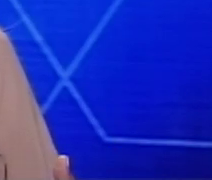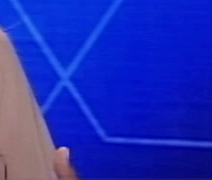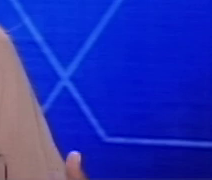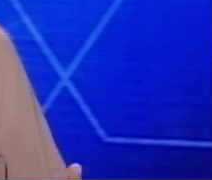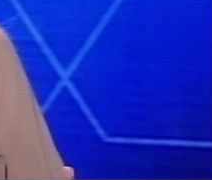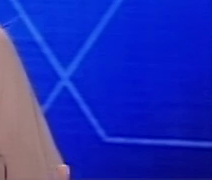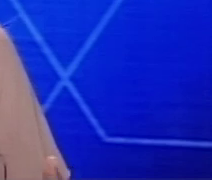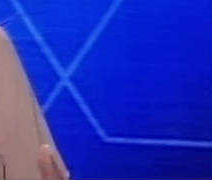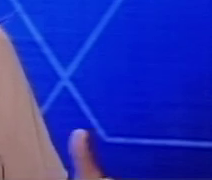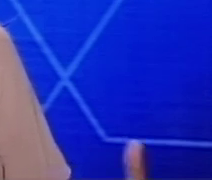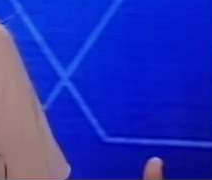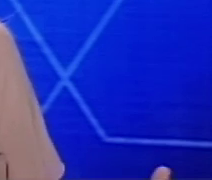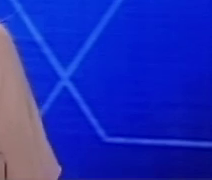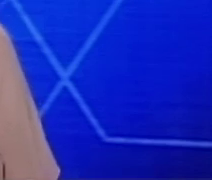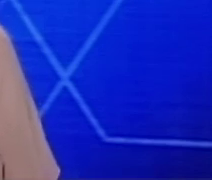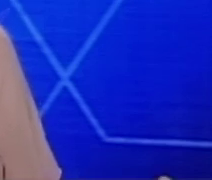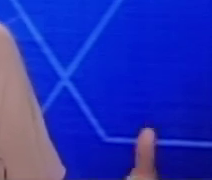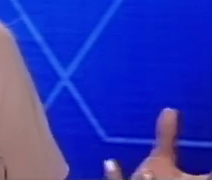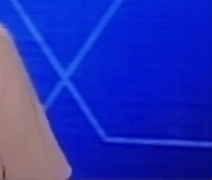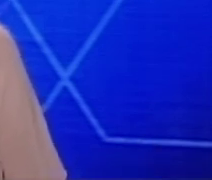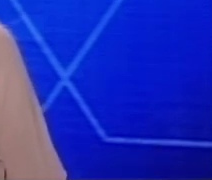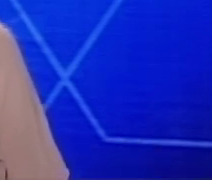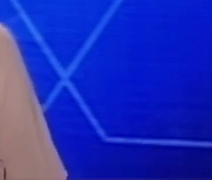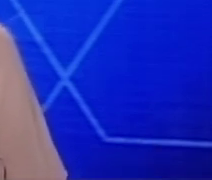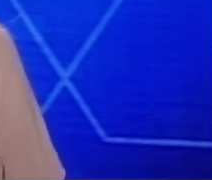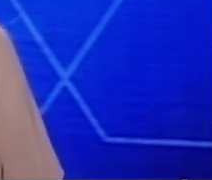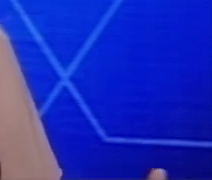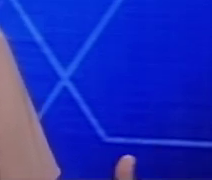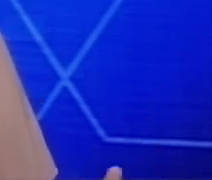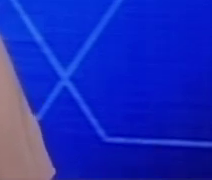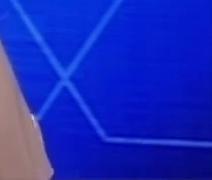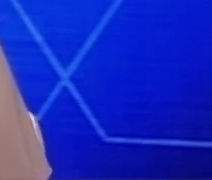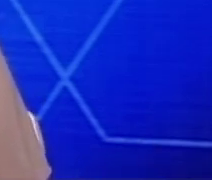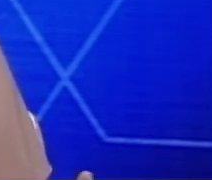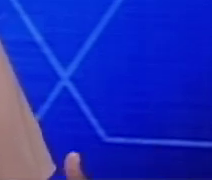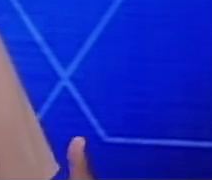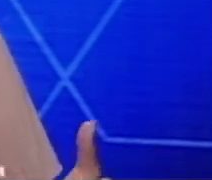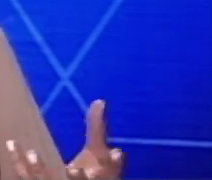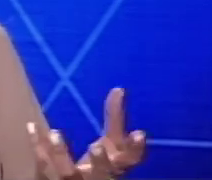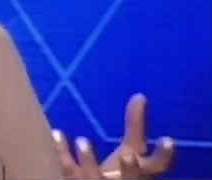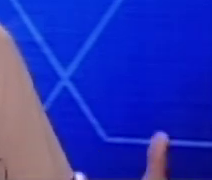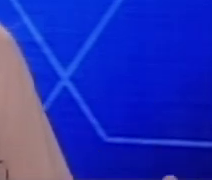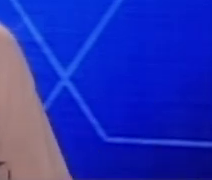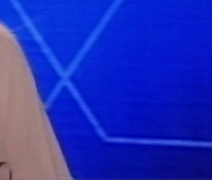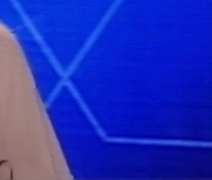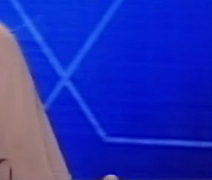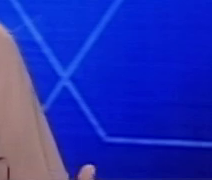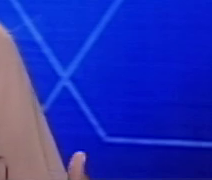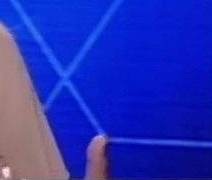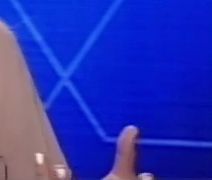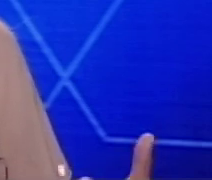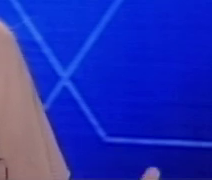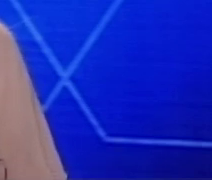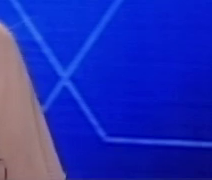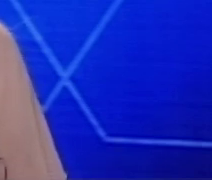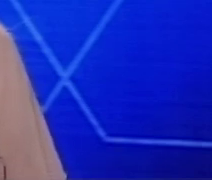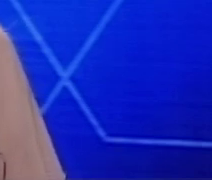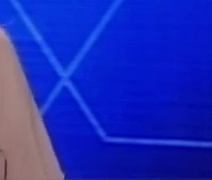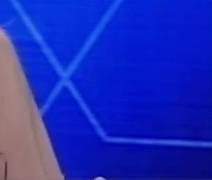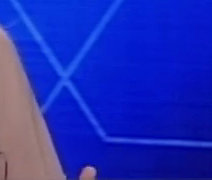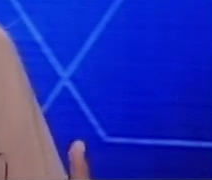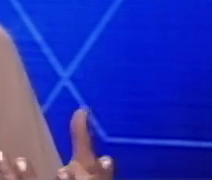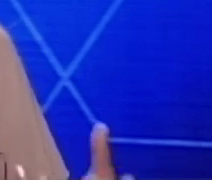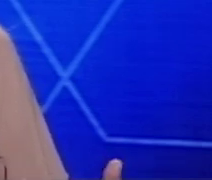que tenga consenso no solamente con los diputados que hacen vida en el Parlamento, sino también con la MUD. ¿Cuál es su opinión? ¿Qué es lo que está haciendo